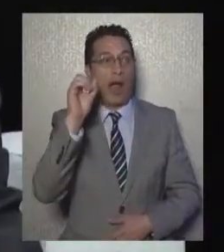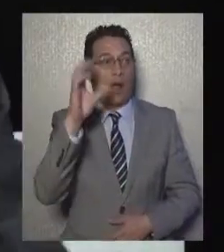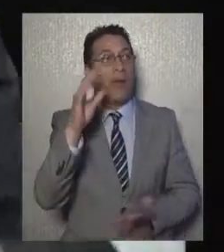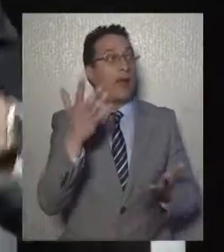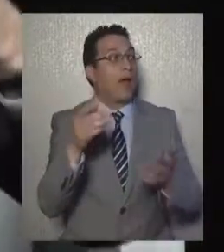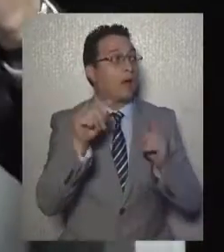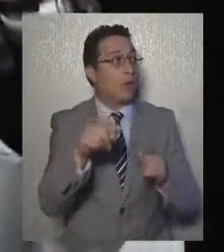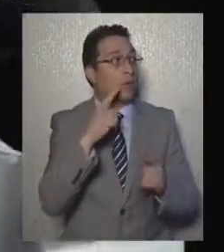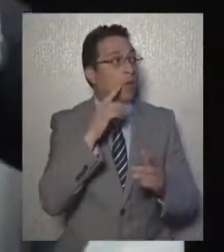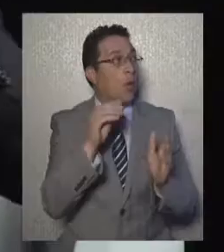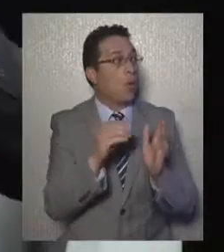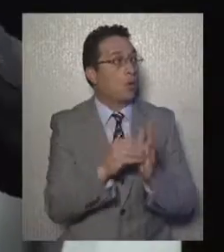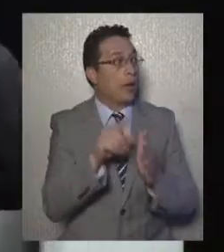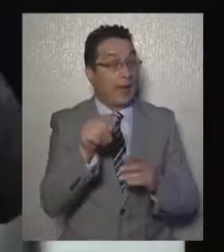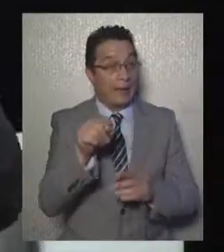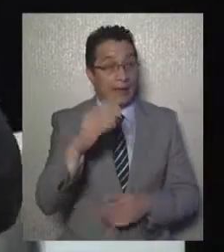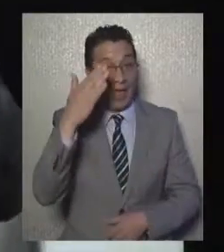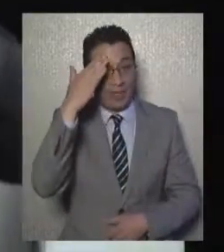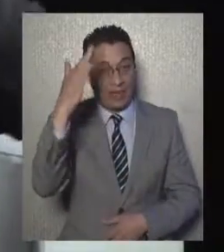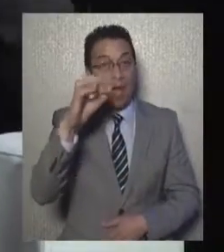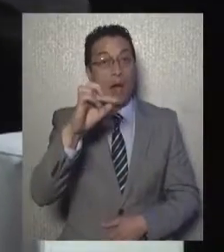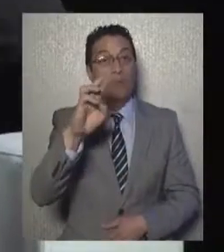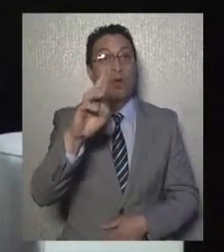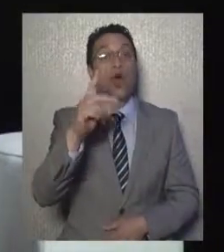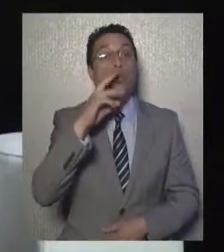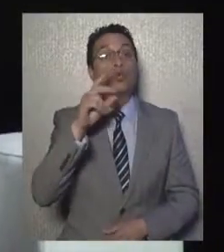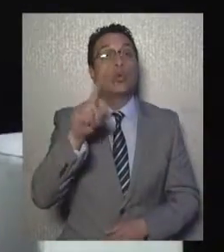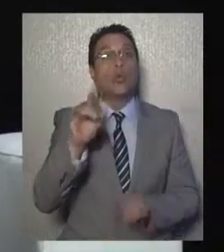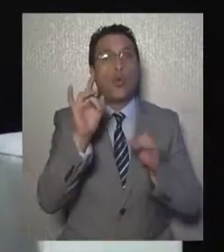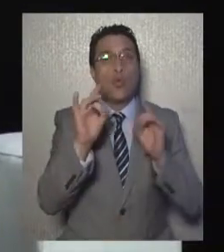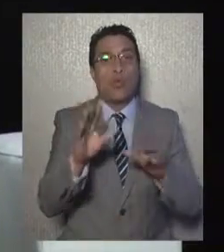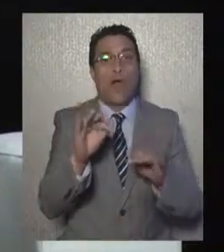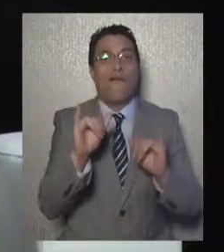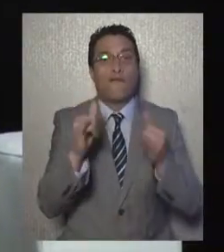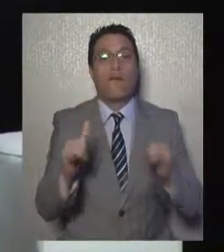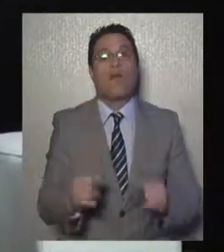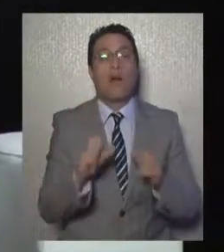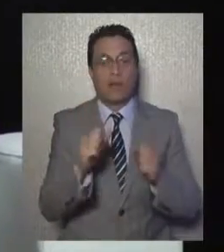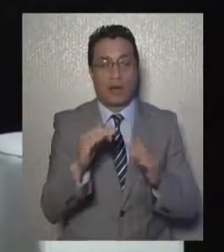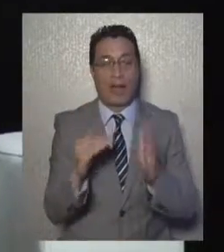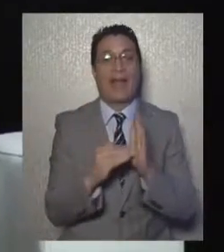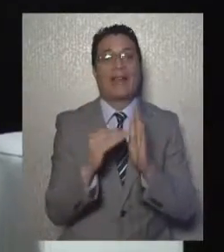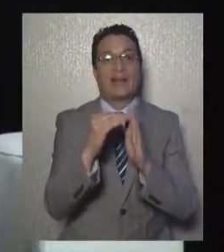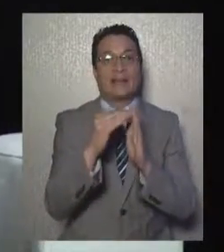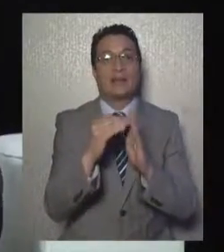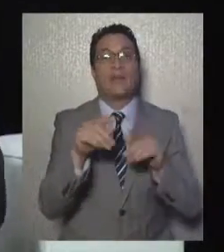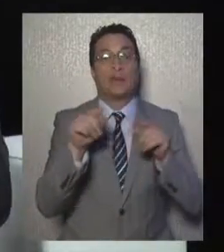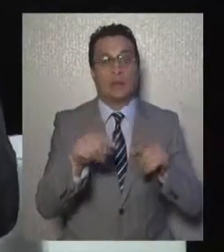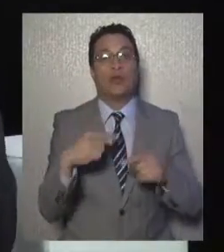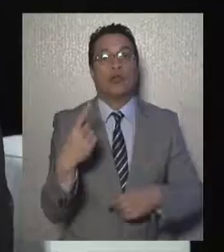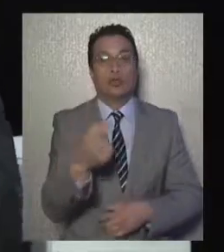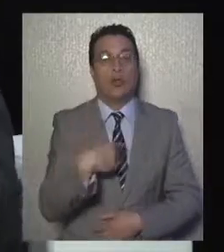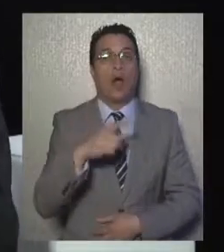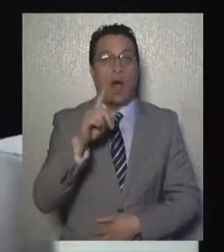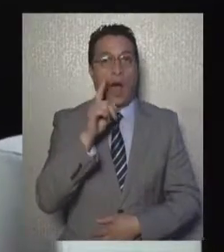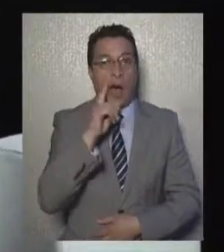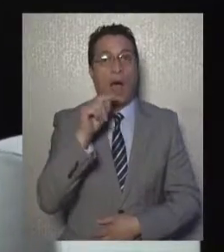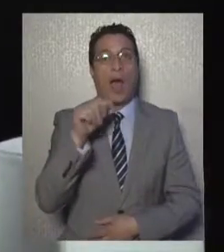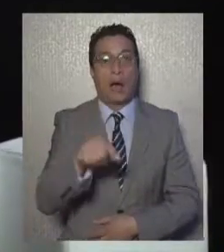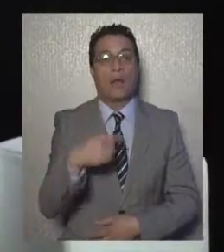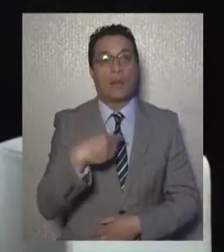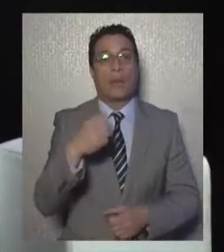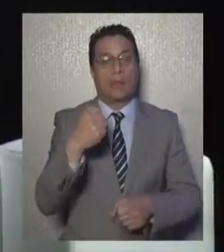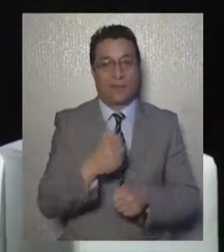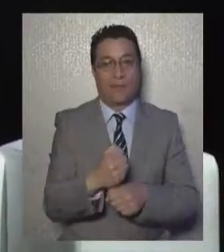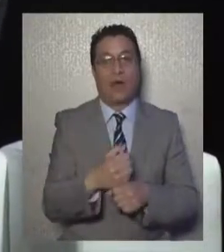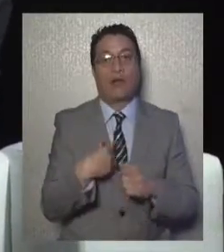lo voy a tocar igual, ese día la productividad va a ser la única manera de seguir creciendo. ¿Se fijan? Nosotros todavía tenemos espacio con empleo y capital.